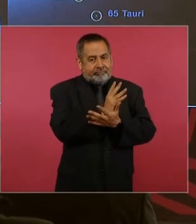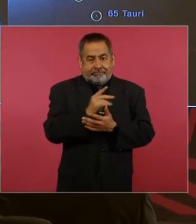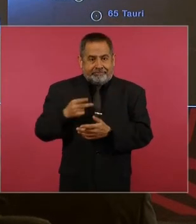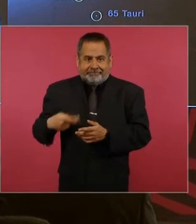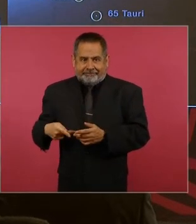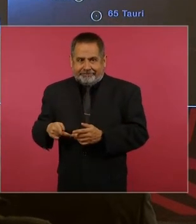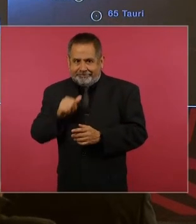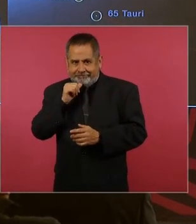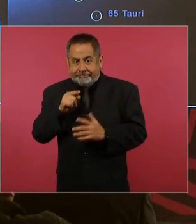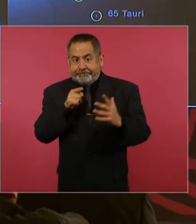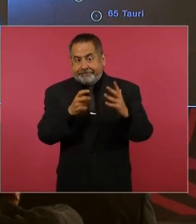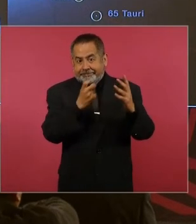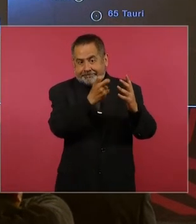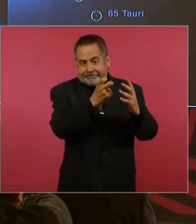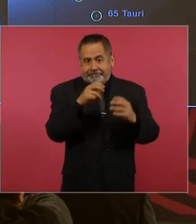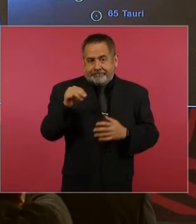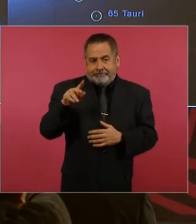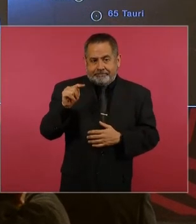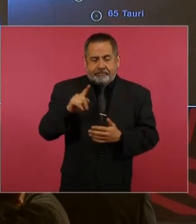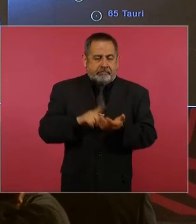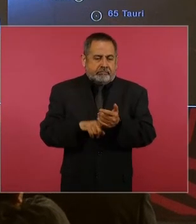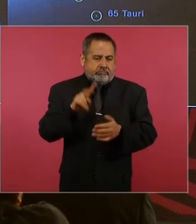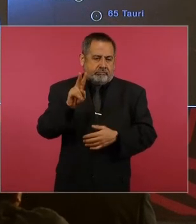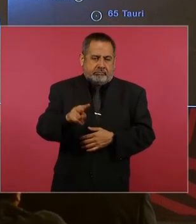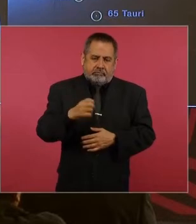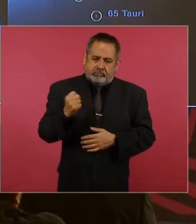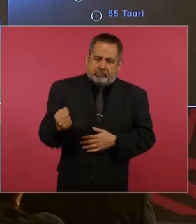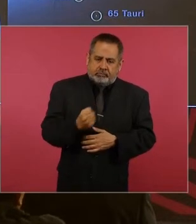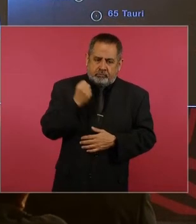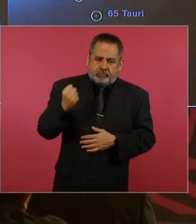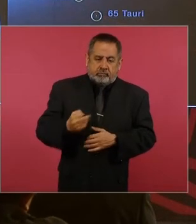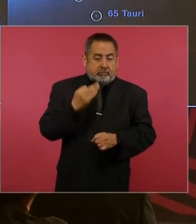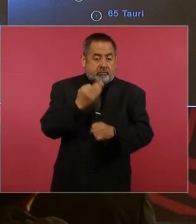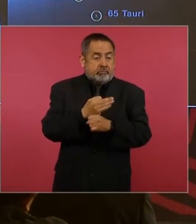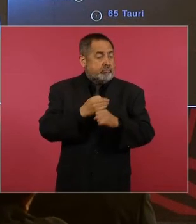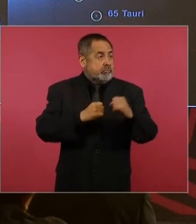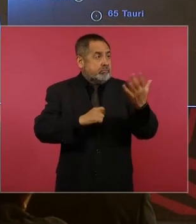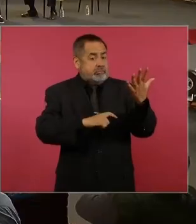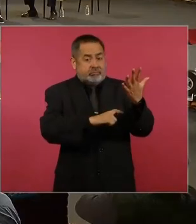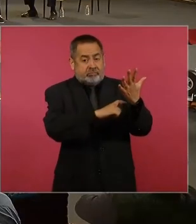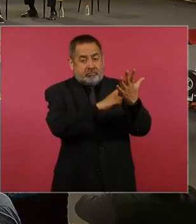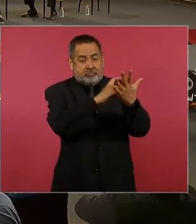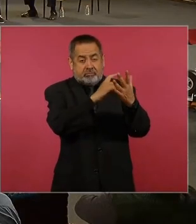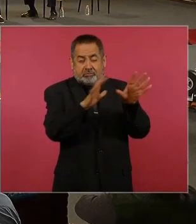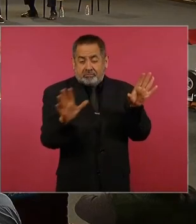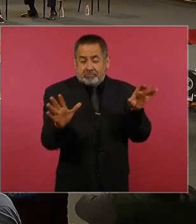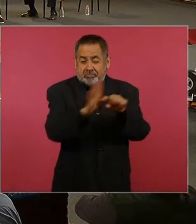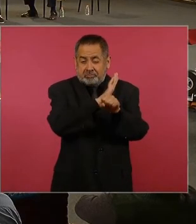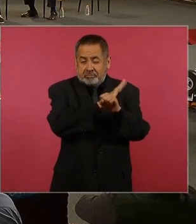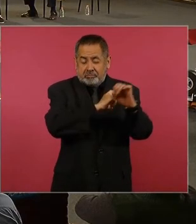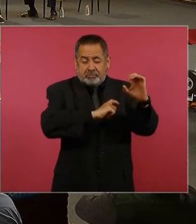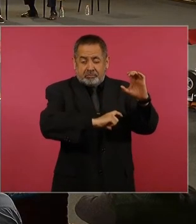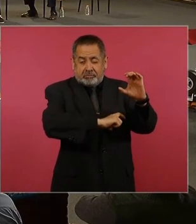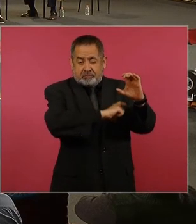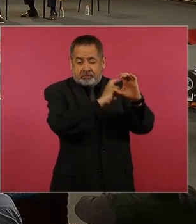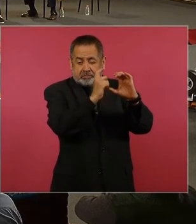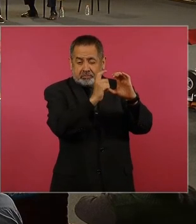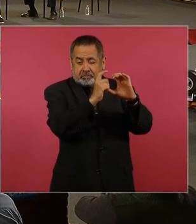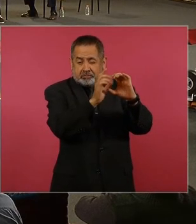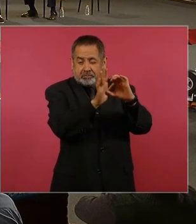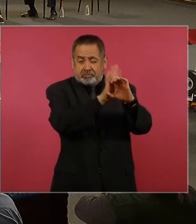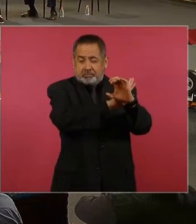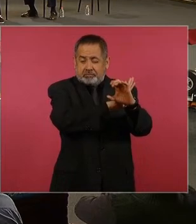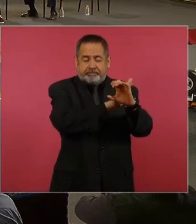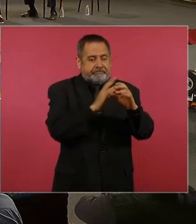realmente, digo, yo considero que somos muy privilegiados de poder tener eclipses totales como el que va a suceder el próximo lunes. ¿La que